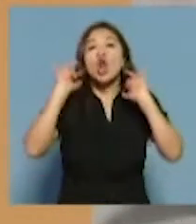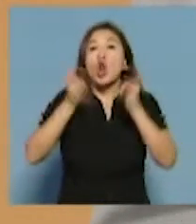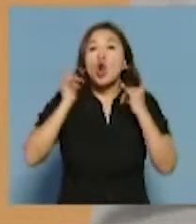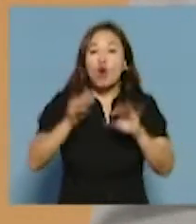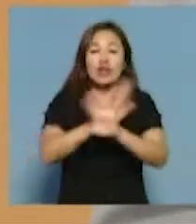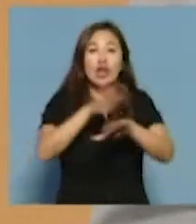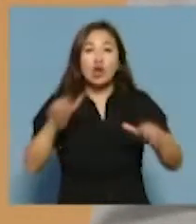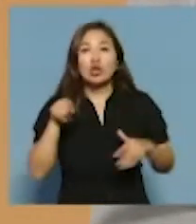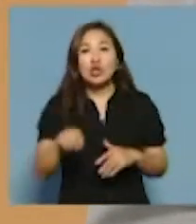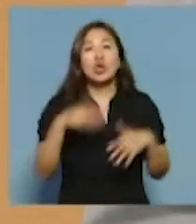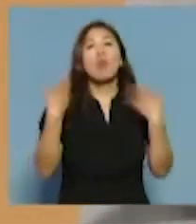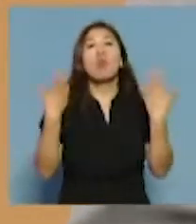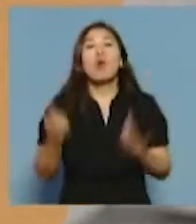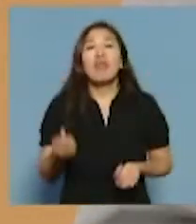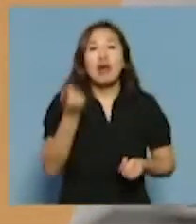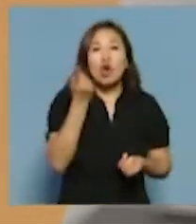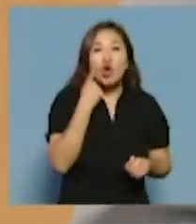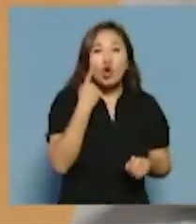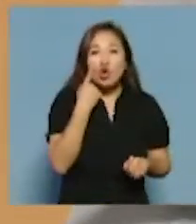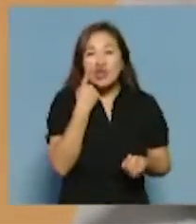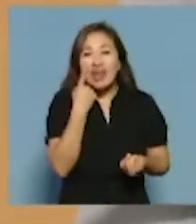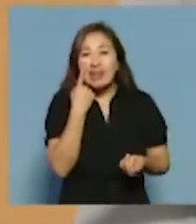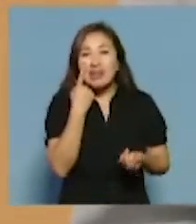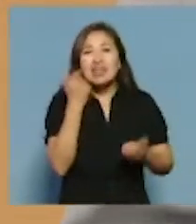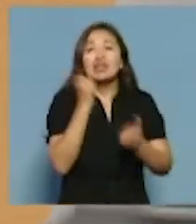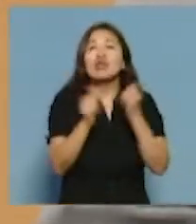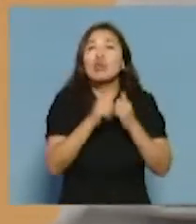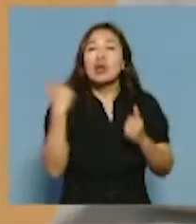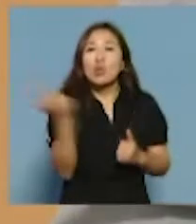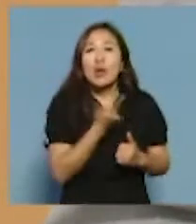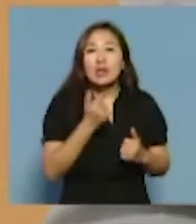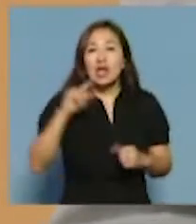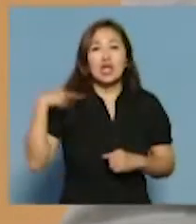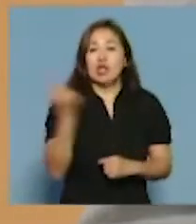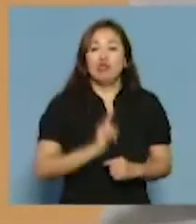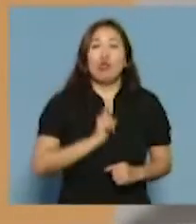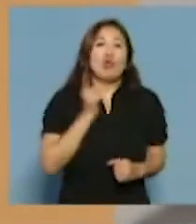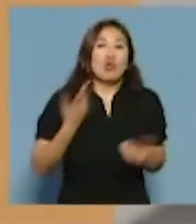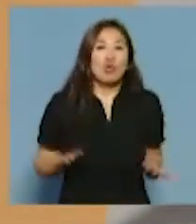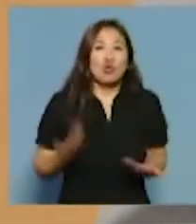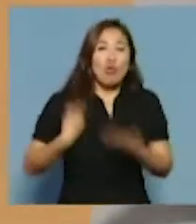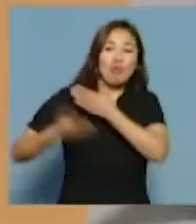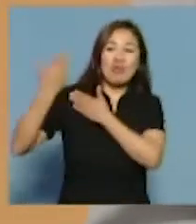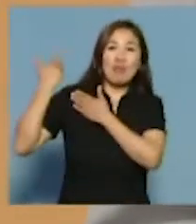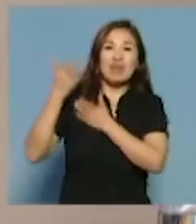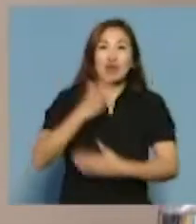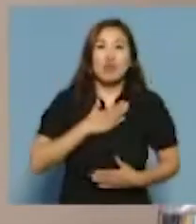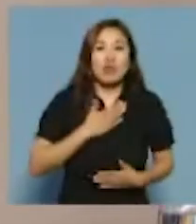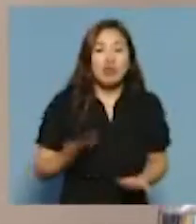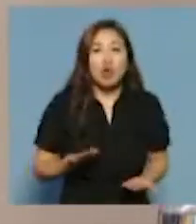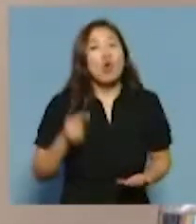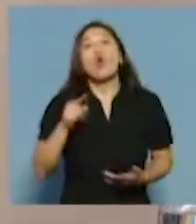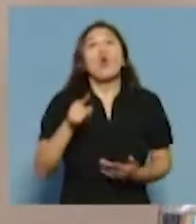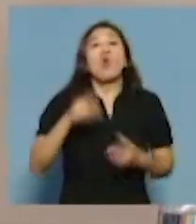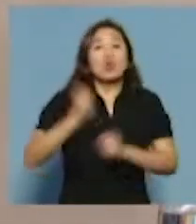los chicos puedan saber cuáles son sus orígenes y bueno y nos sintamos orgullosos de nuestro pasado además de usted profesor